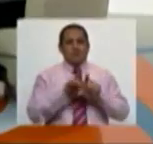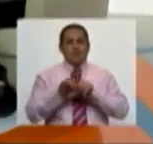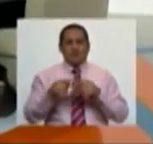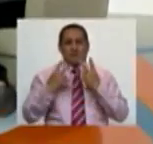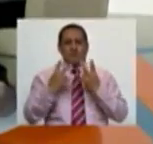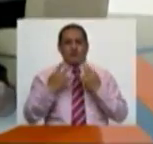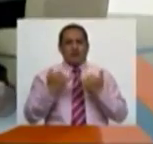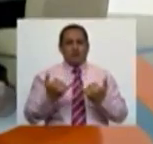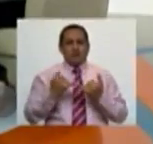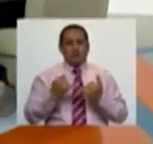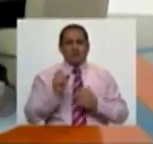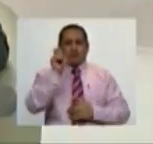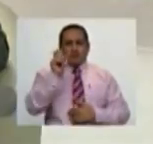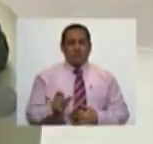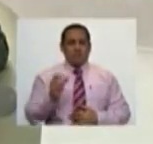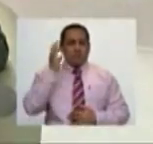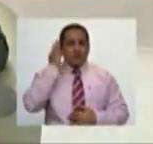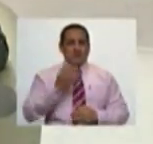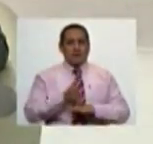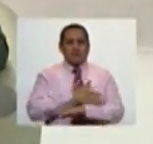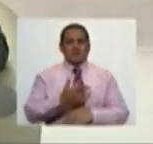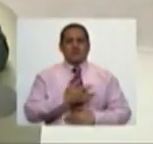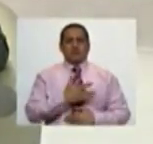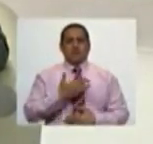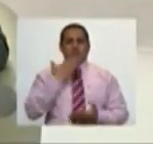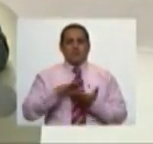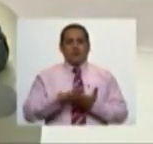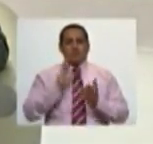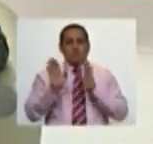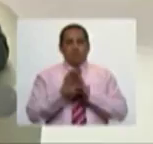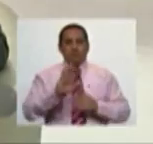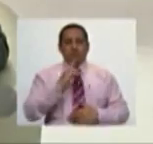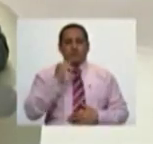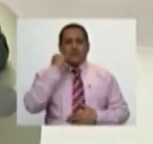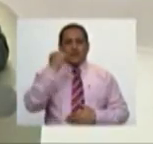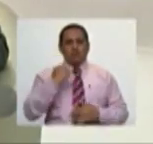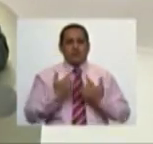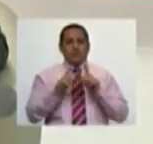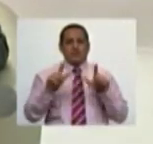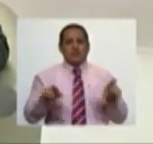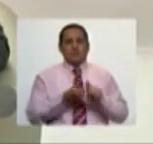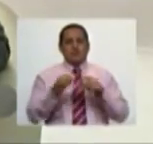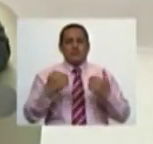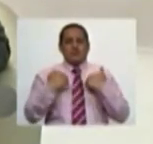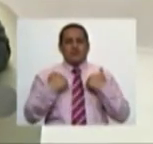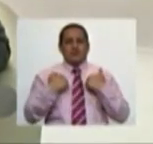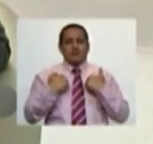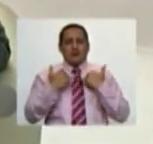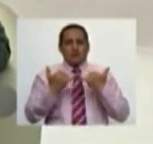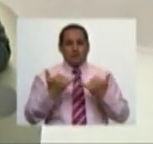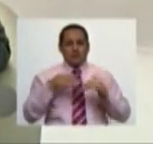un poco desde esta ciudadana que bueno, pues sintió vulnerada o vulnerado su derecho a la intimidad al tener